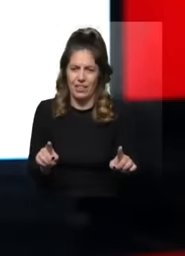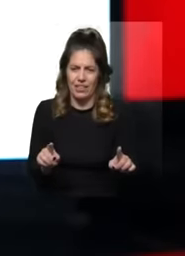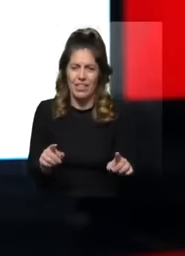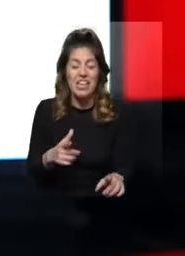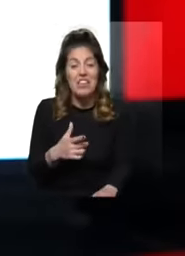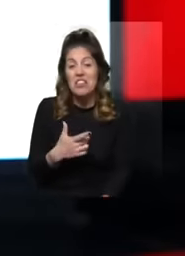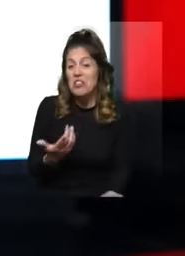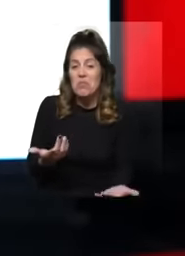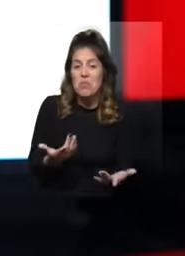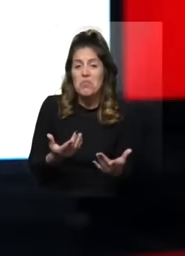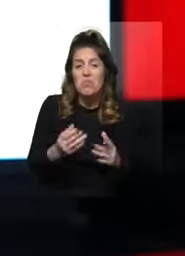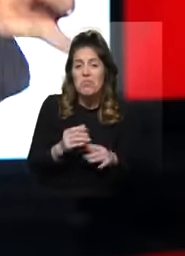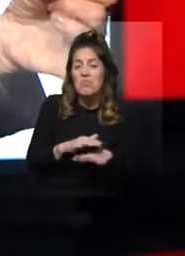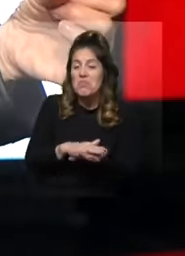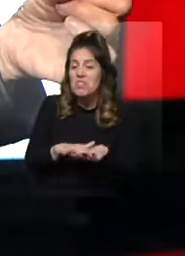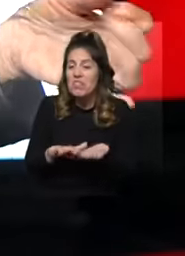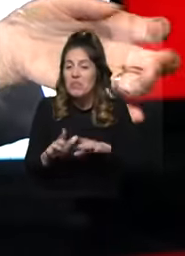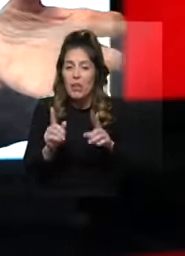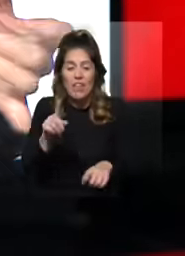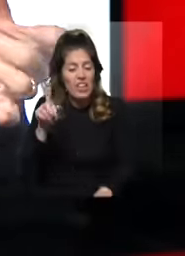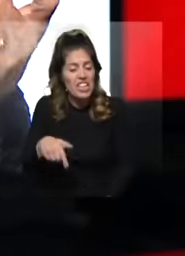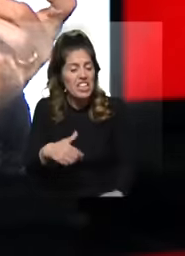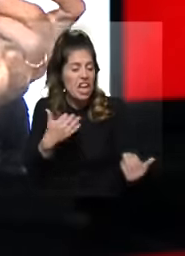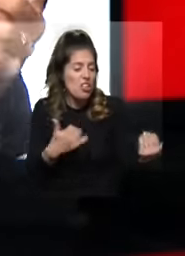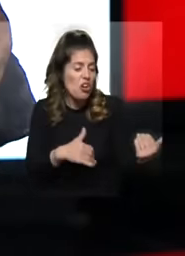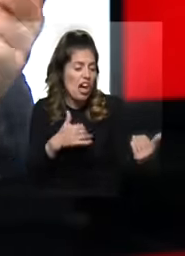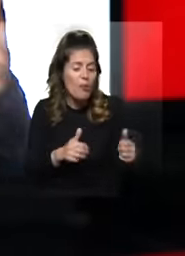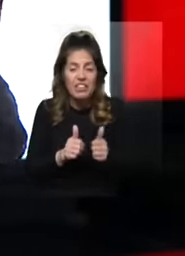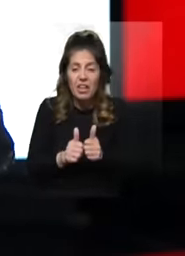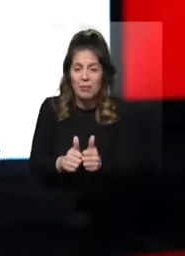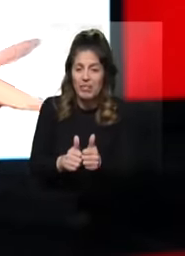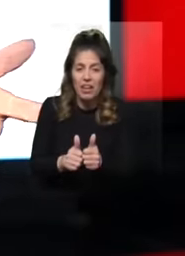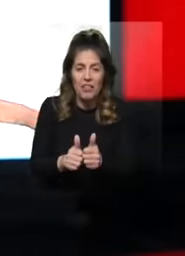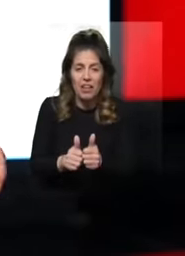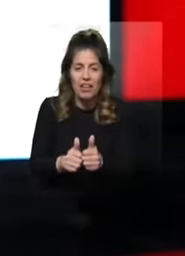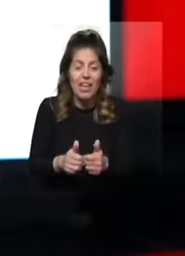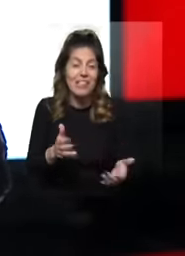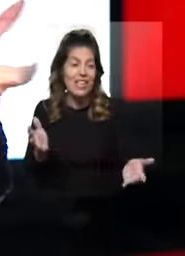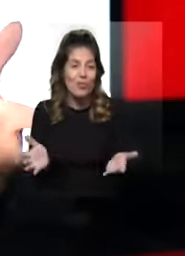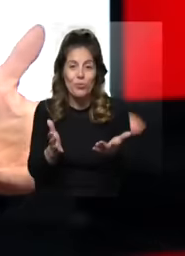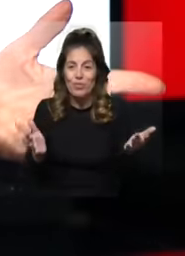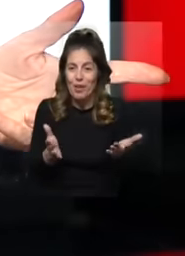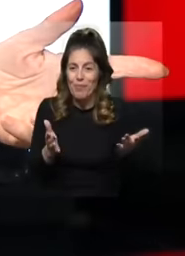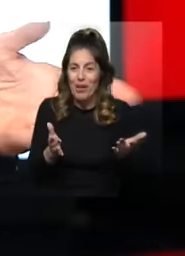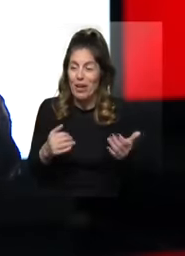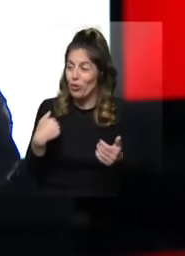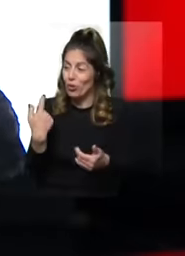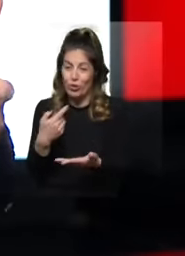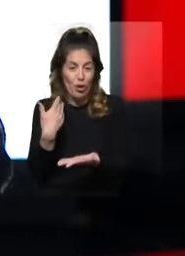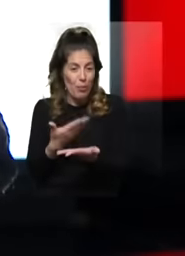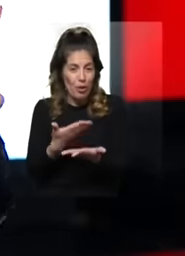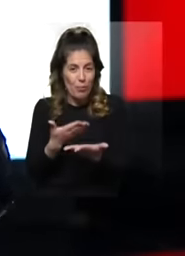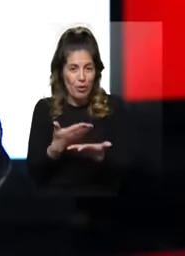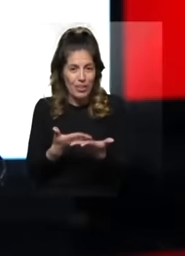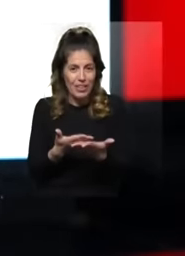la vez. Porque él venía, tocaba, ¿verdad? Te acompañaba, ¿verdad? Y al contrario, se entusiasmaba con lo que le proponías. Y entonces te